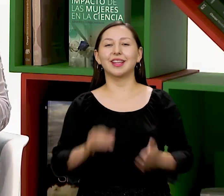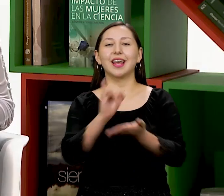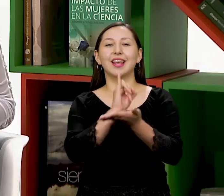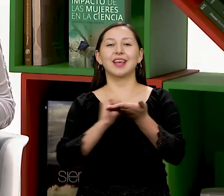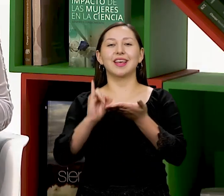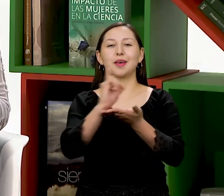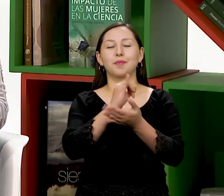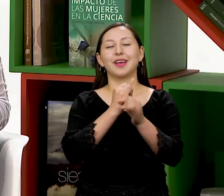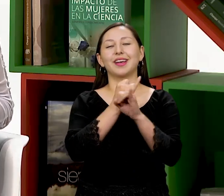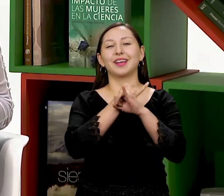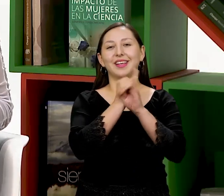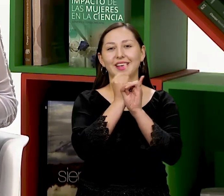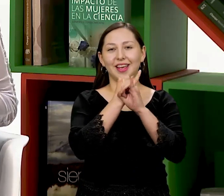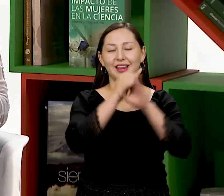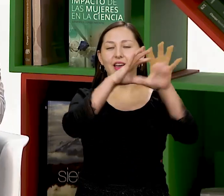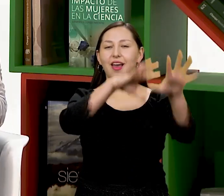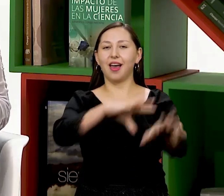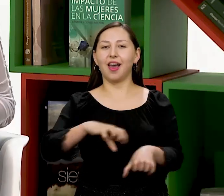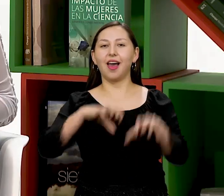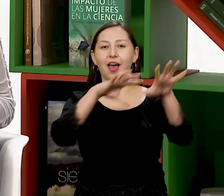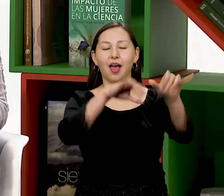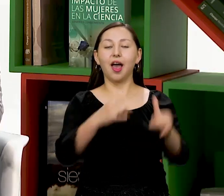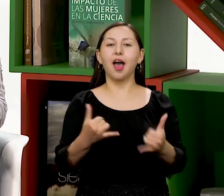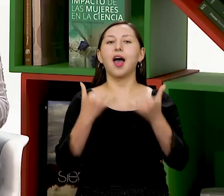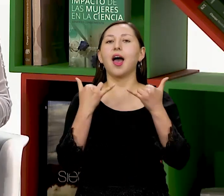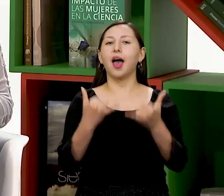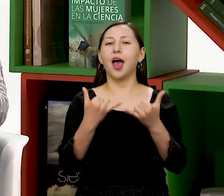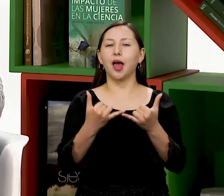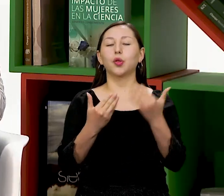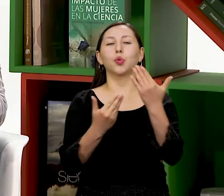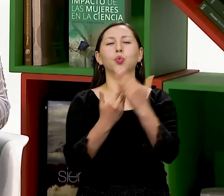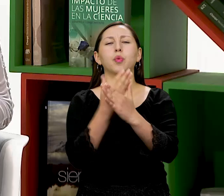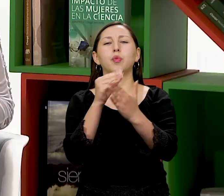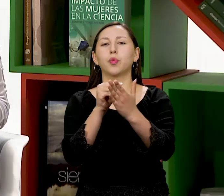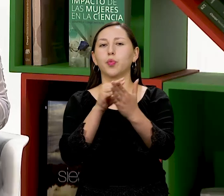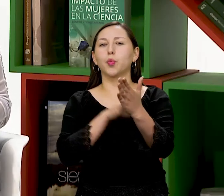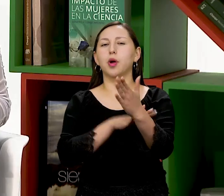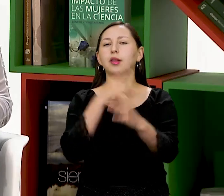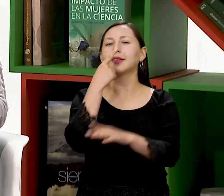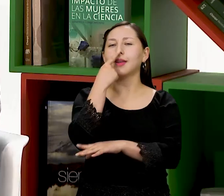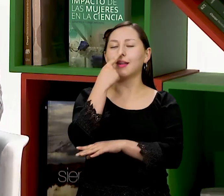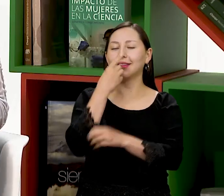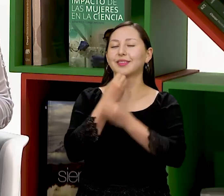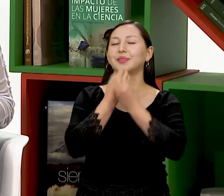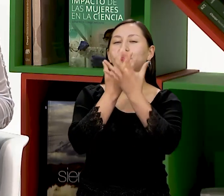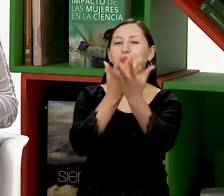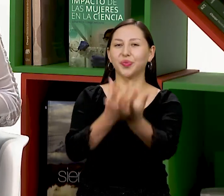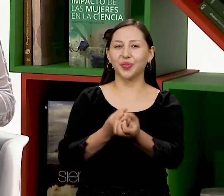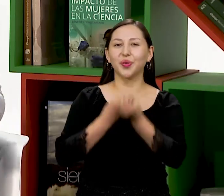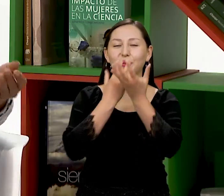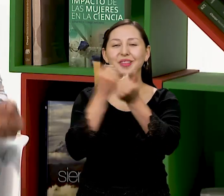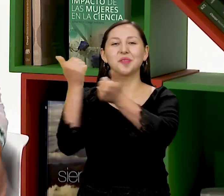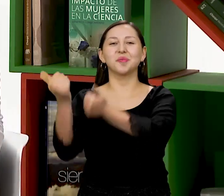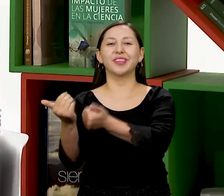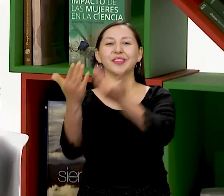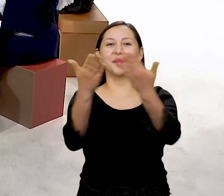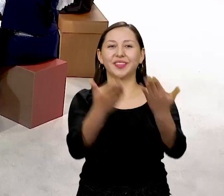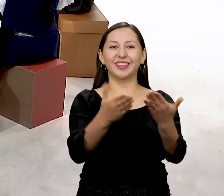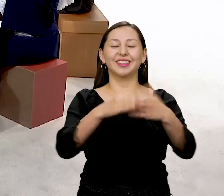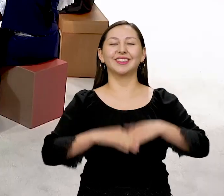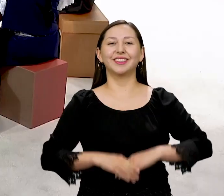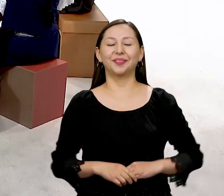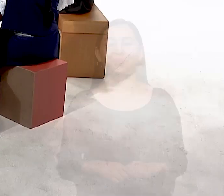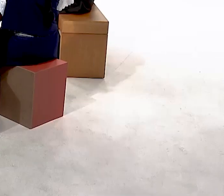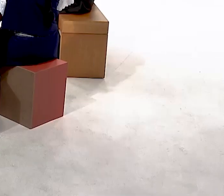es ingeniera agrónoma y actualmente está trabajando en un interesante proyecto que ya nos contará. Bienvenida,